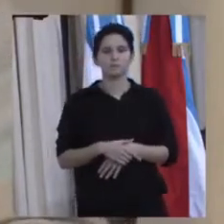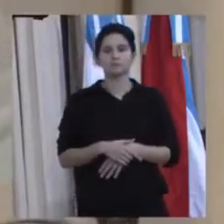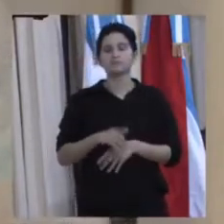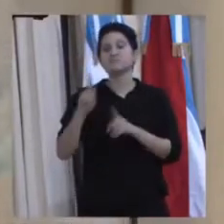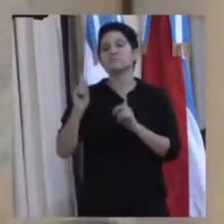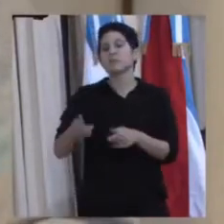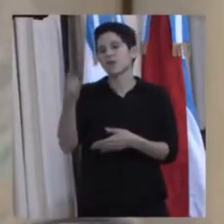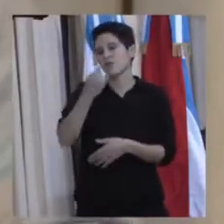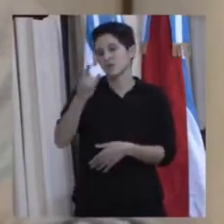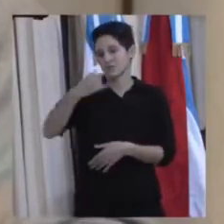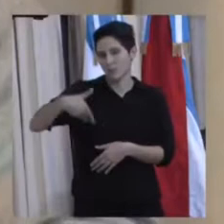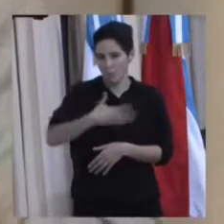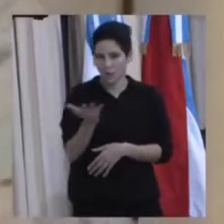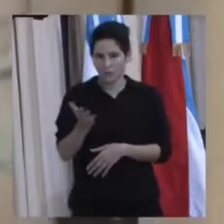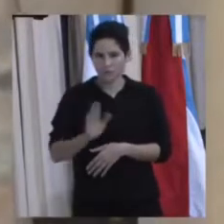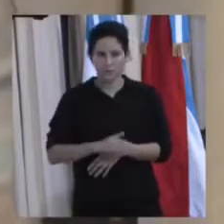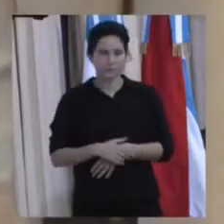también en universidades públicas,